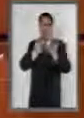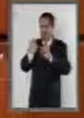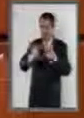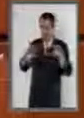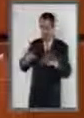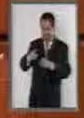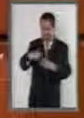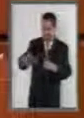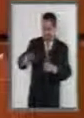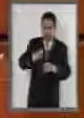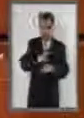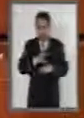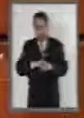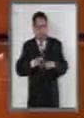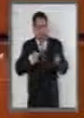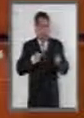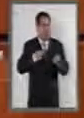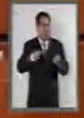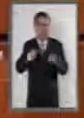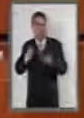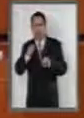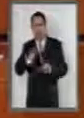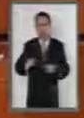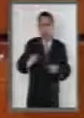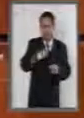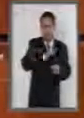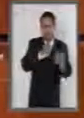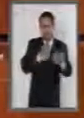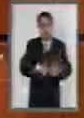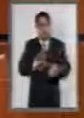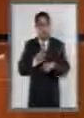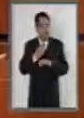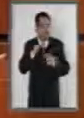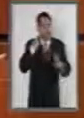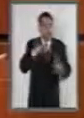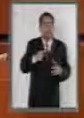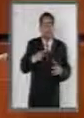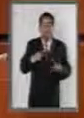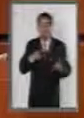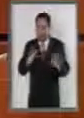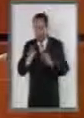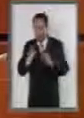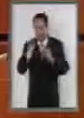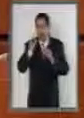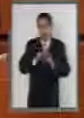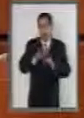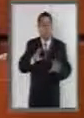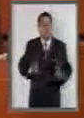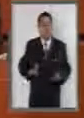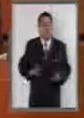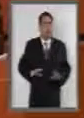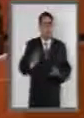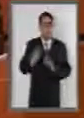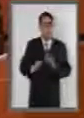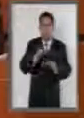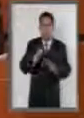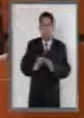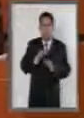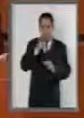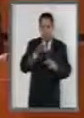coordinar a las dependencias y entidades paraestatales con la finalidad de que exista un adecuado ejercicio